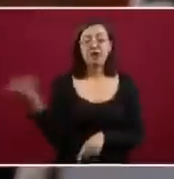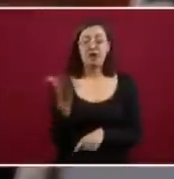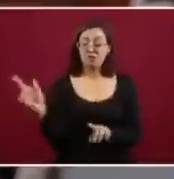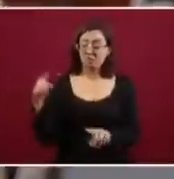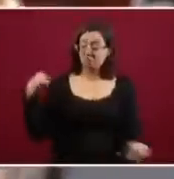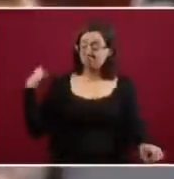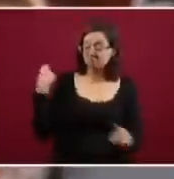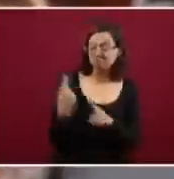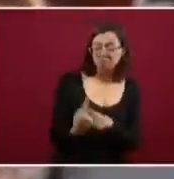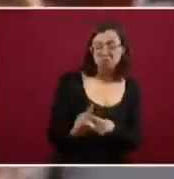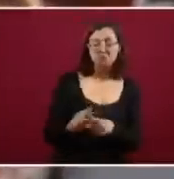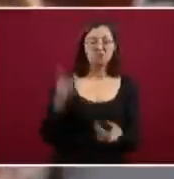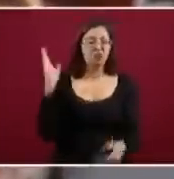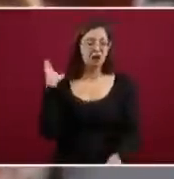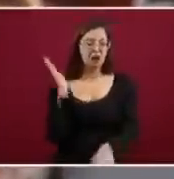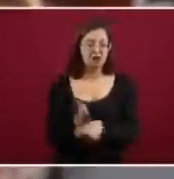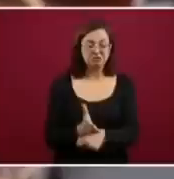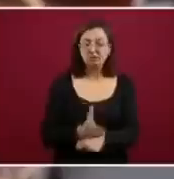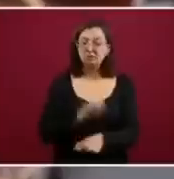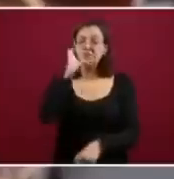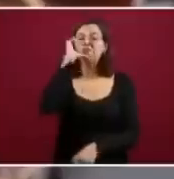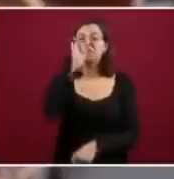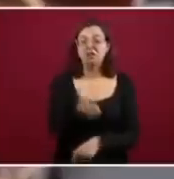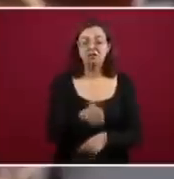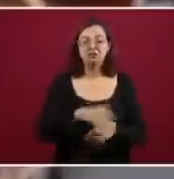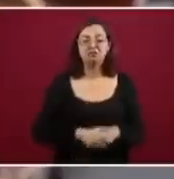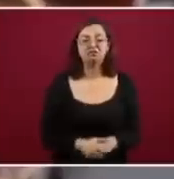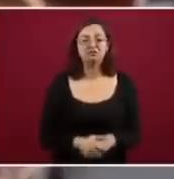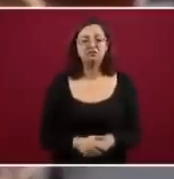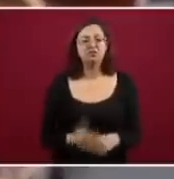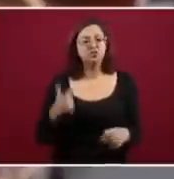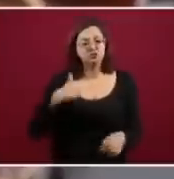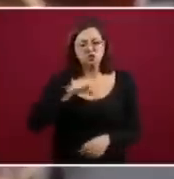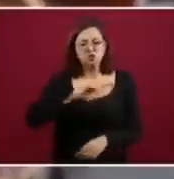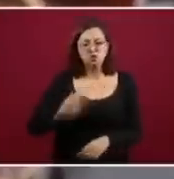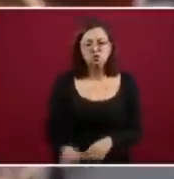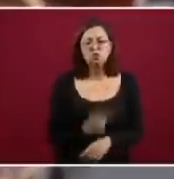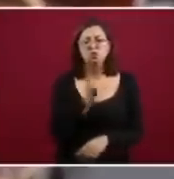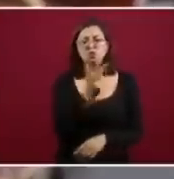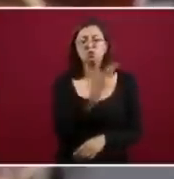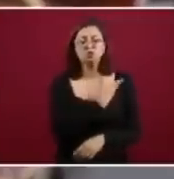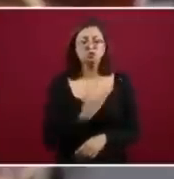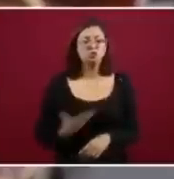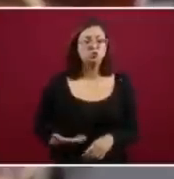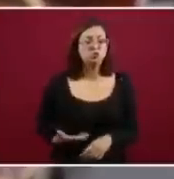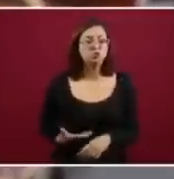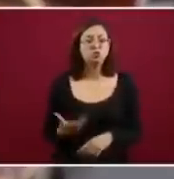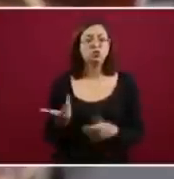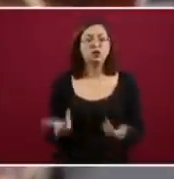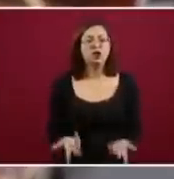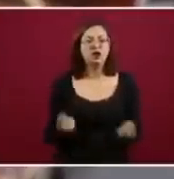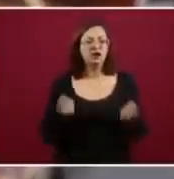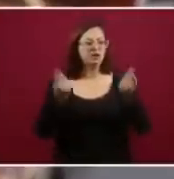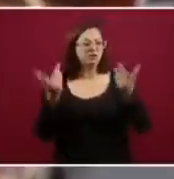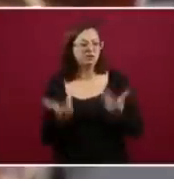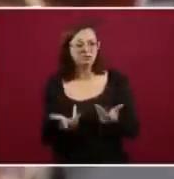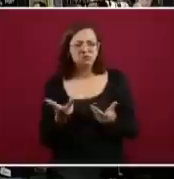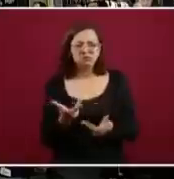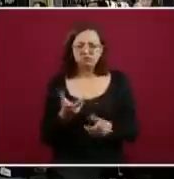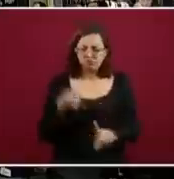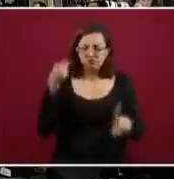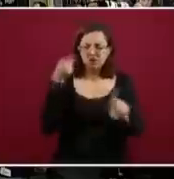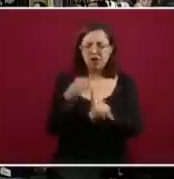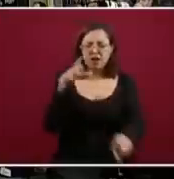continúa la impunidad en esta área mi pregunta es presidente qué se tiene que hacer para que haya justicia y